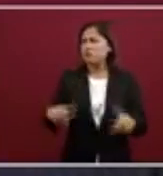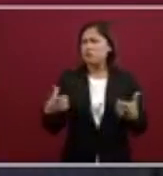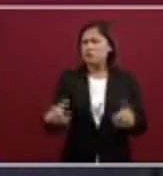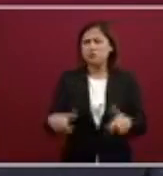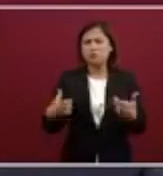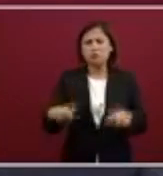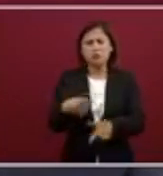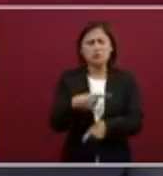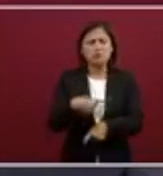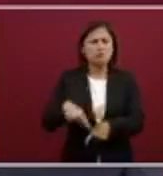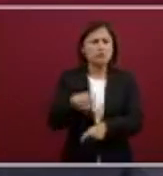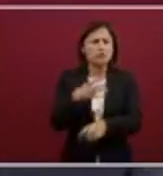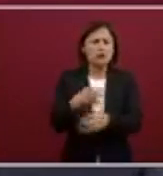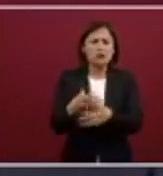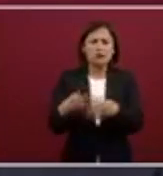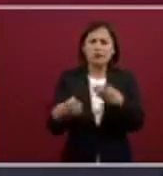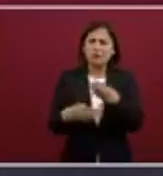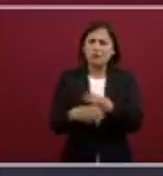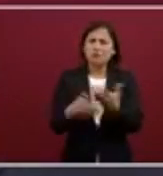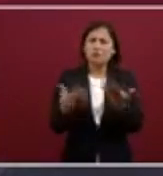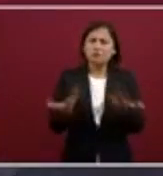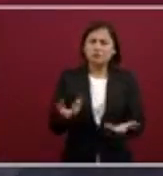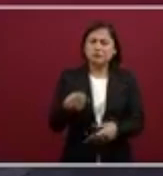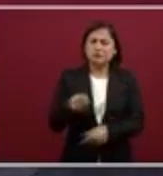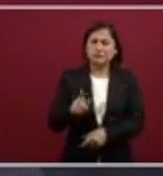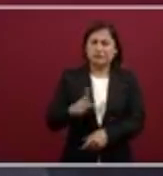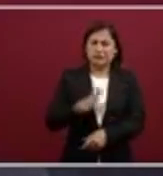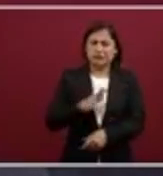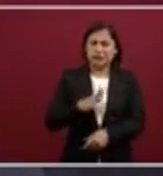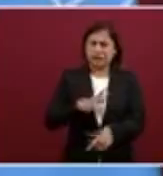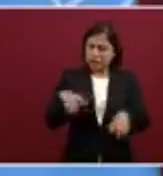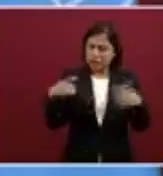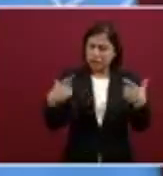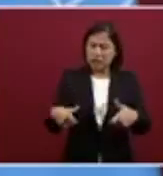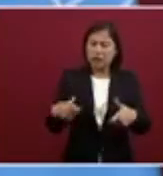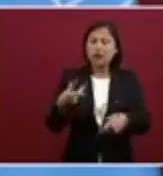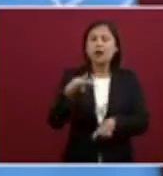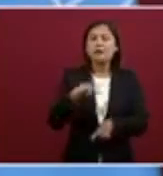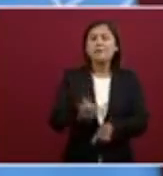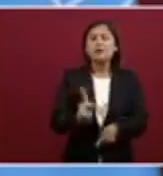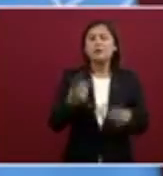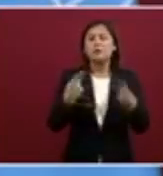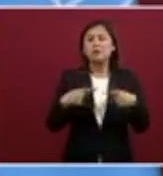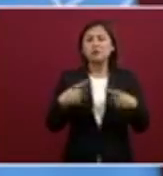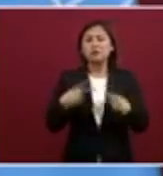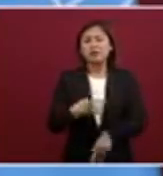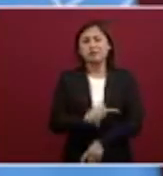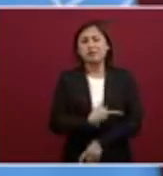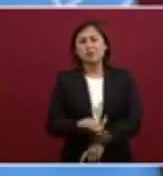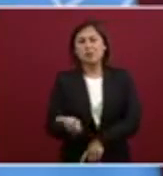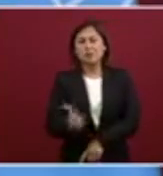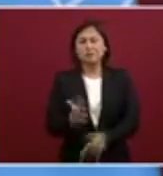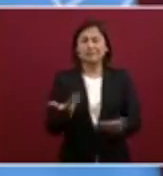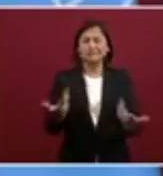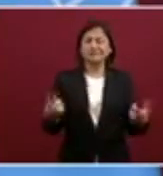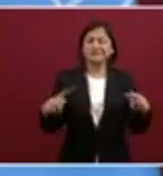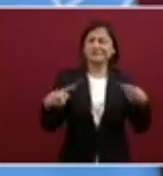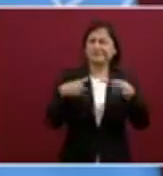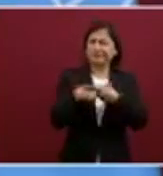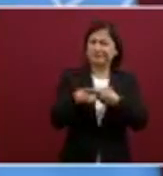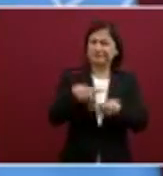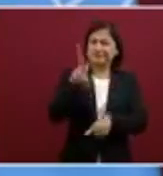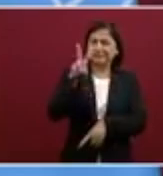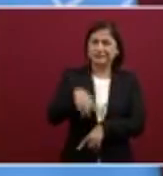Es una región rica con pueblo pobre. Es una paradoja, es una